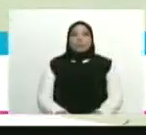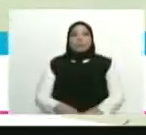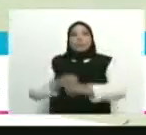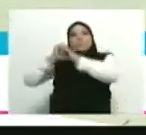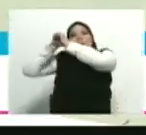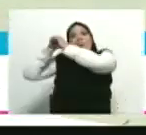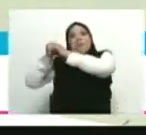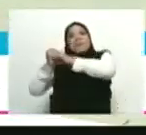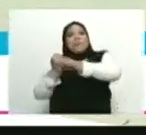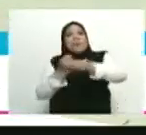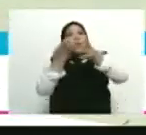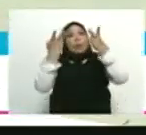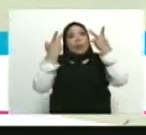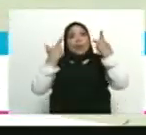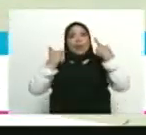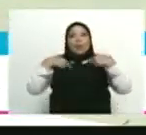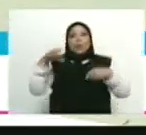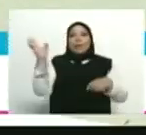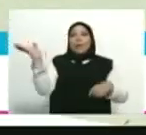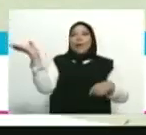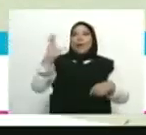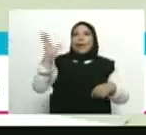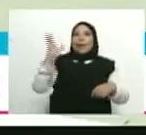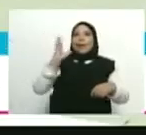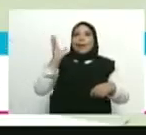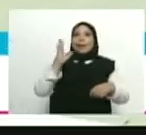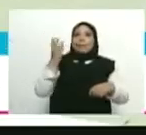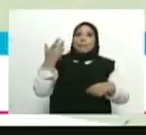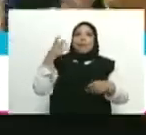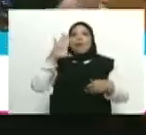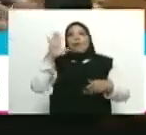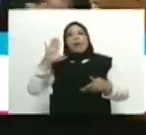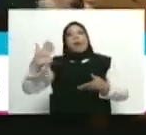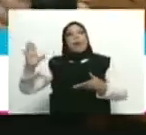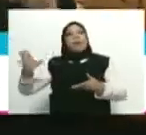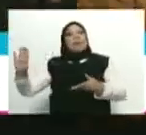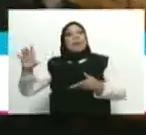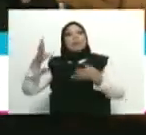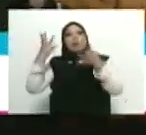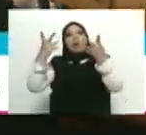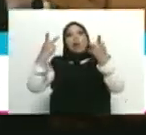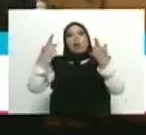Profesional. Ajá, se volvieron locos aquí, pues. ¿Ah?